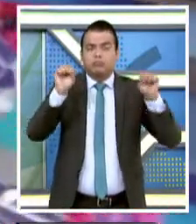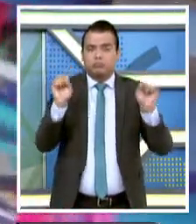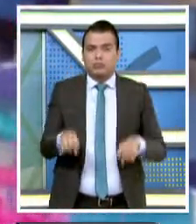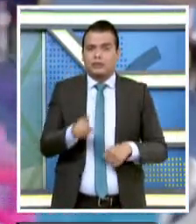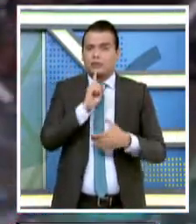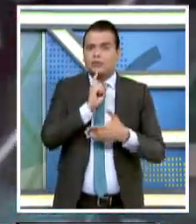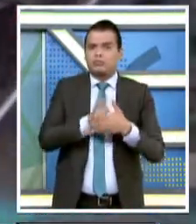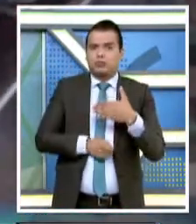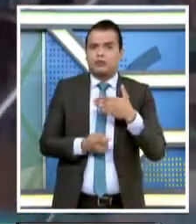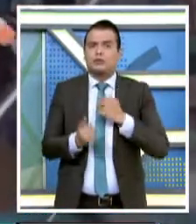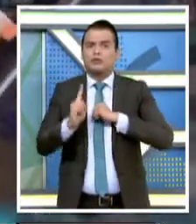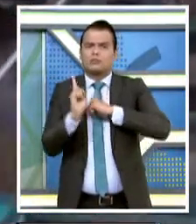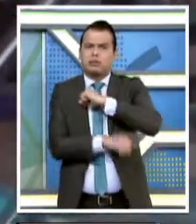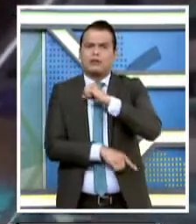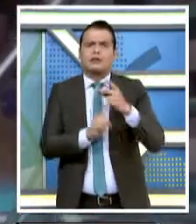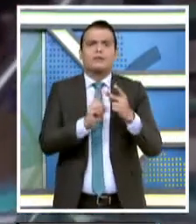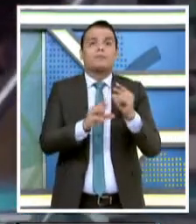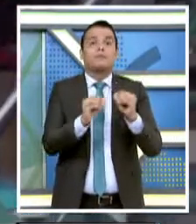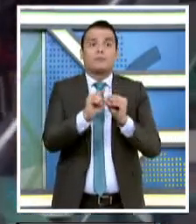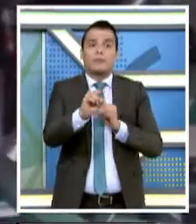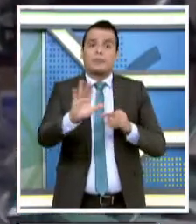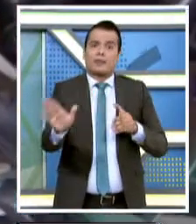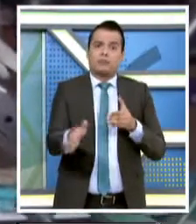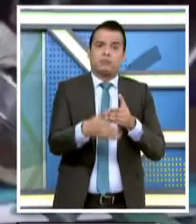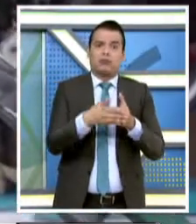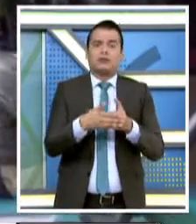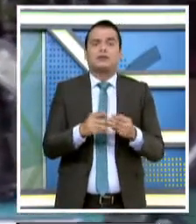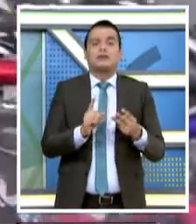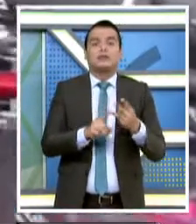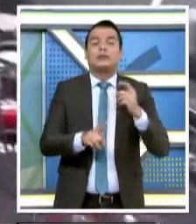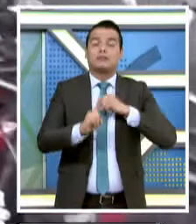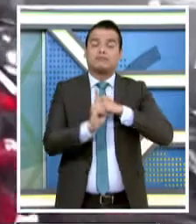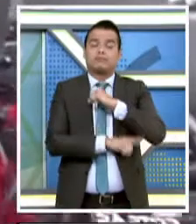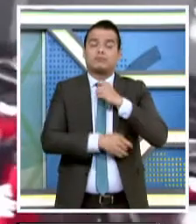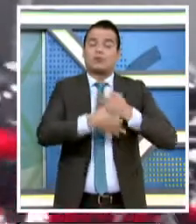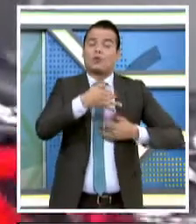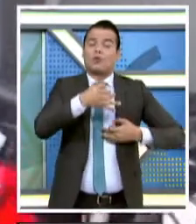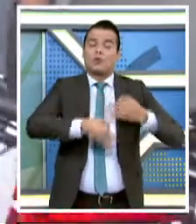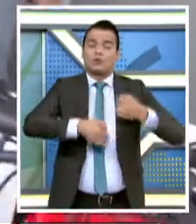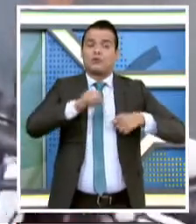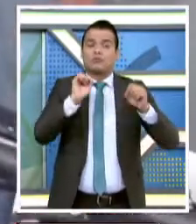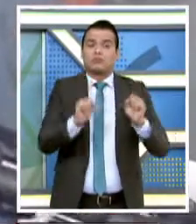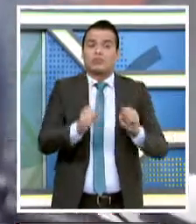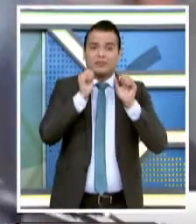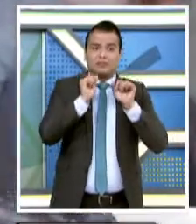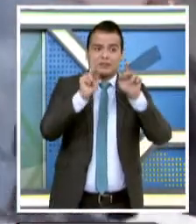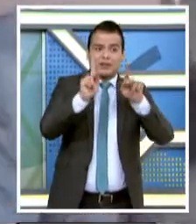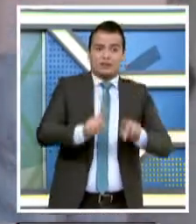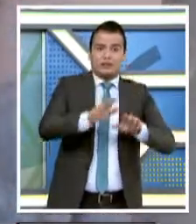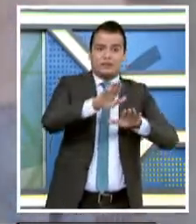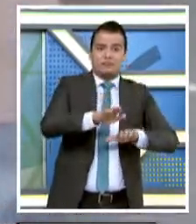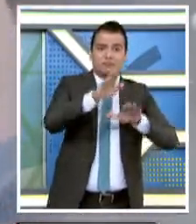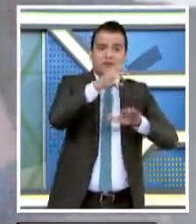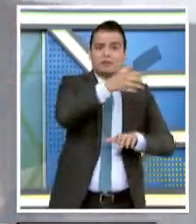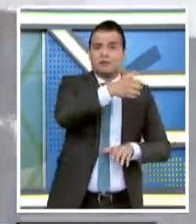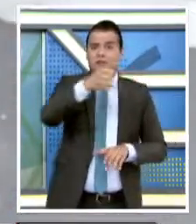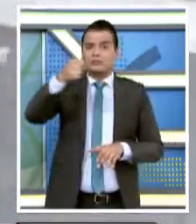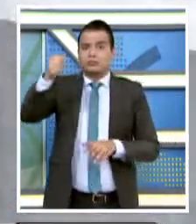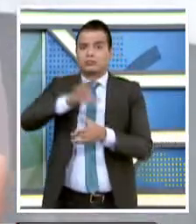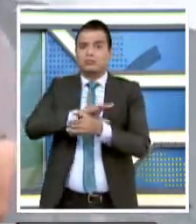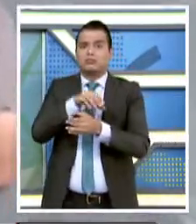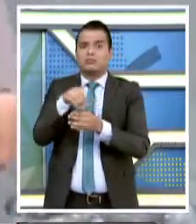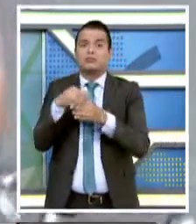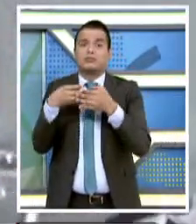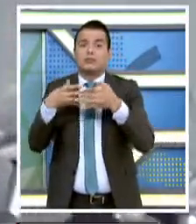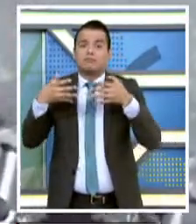recibir multas, al cierre de la empresa, incluso a acciones penales que pueden enviar a los representantes legales de estas hasta